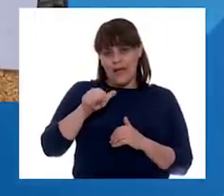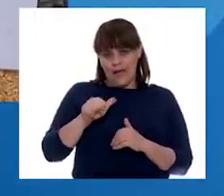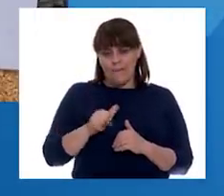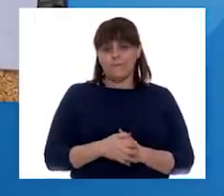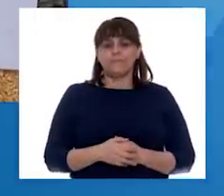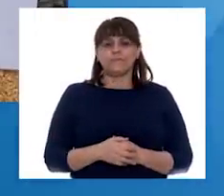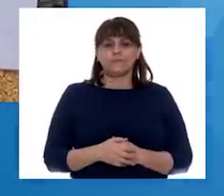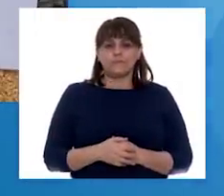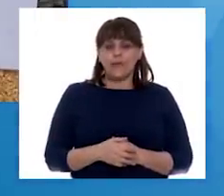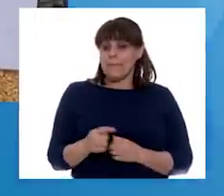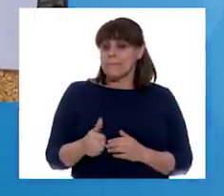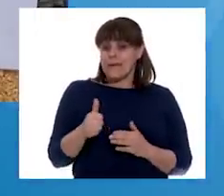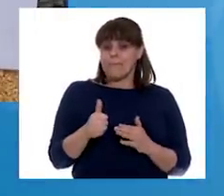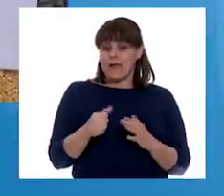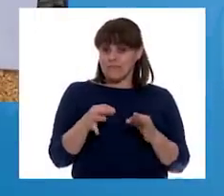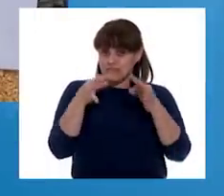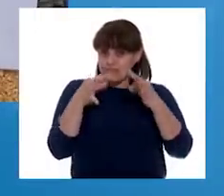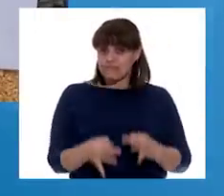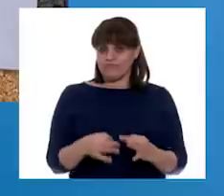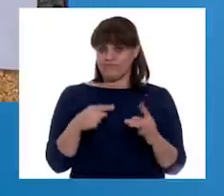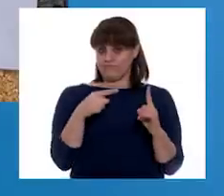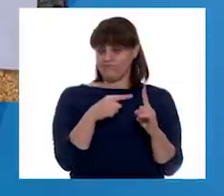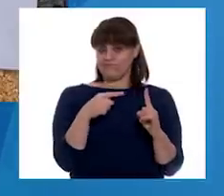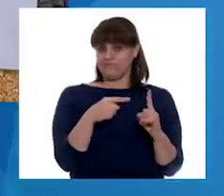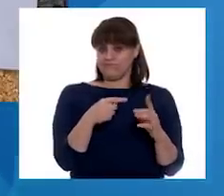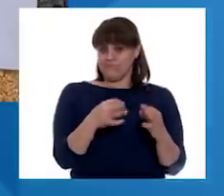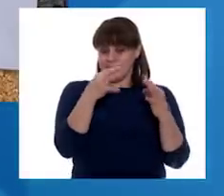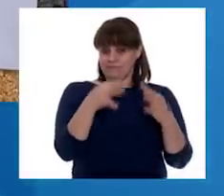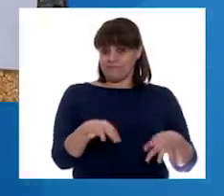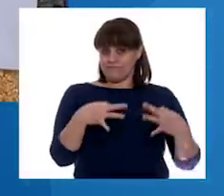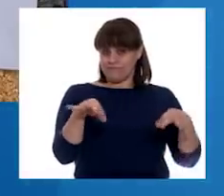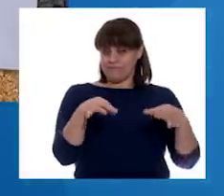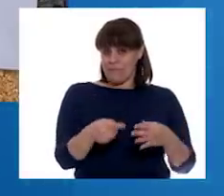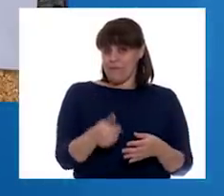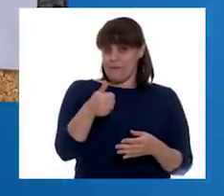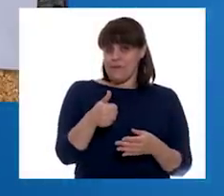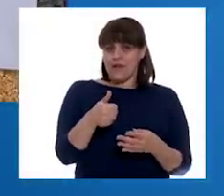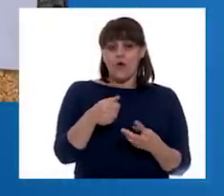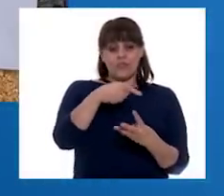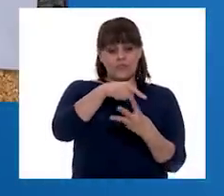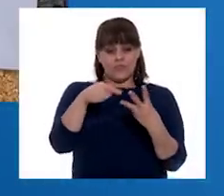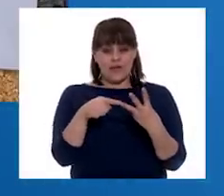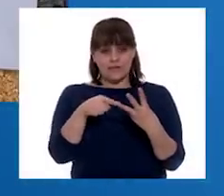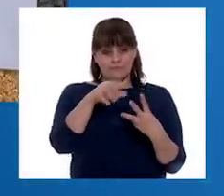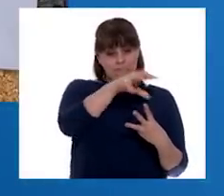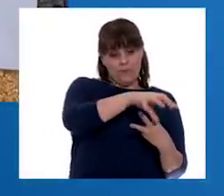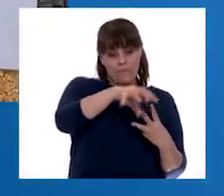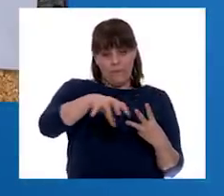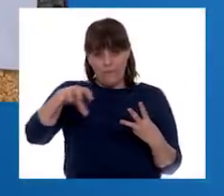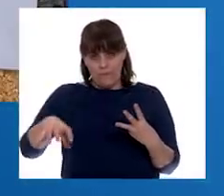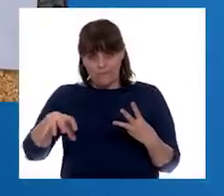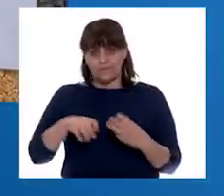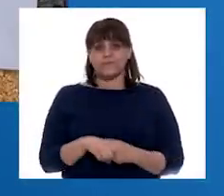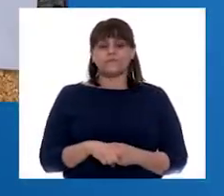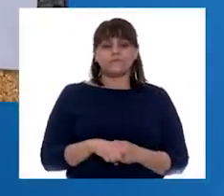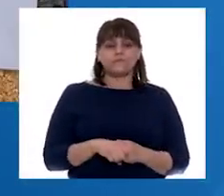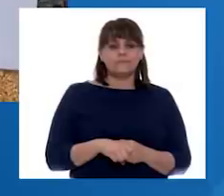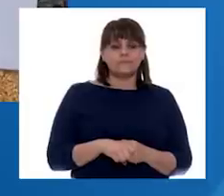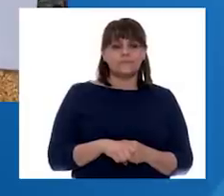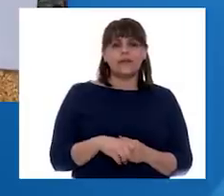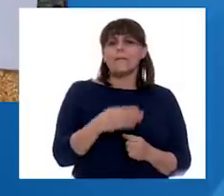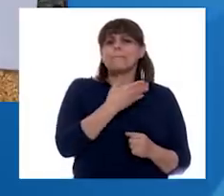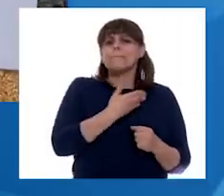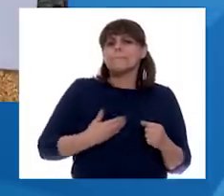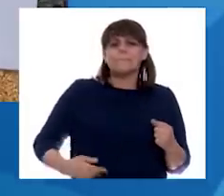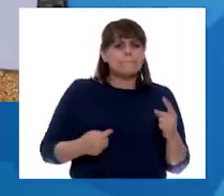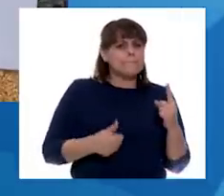era el primer documento oficial para un gobierno apoyado en 3 poderes. Lo malo, estas leyes limitaron el poder del presidente, pues se creyó que